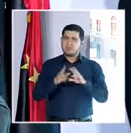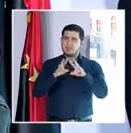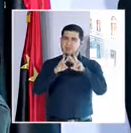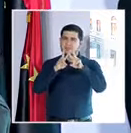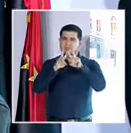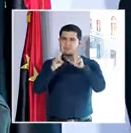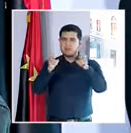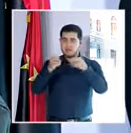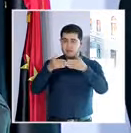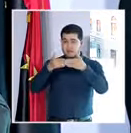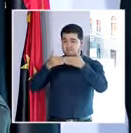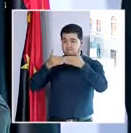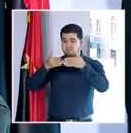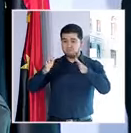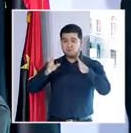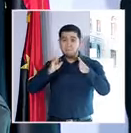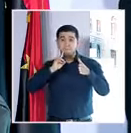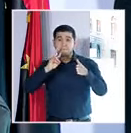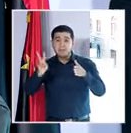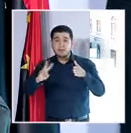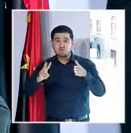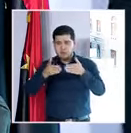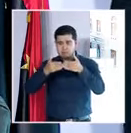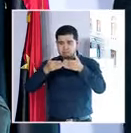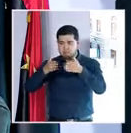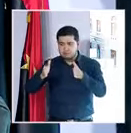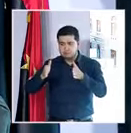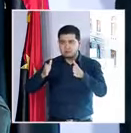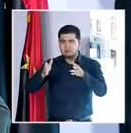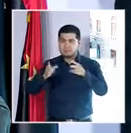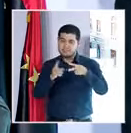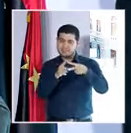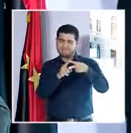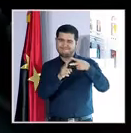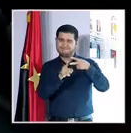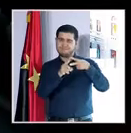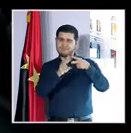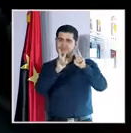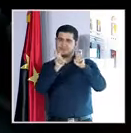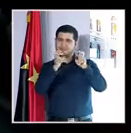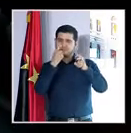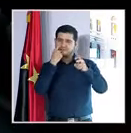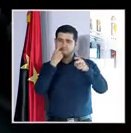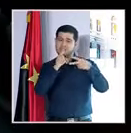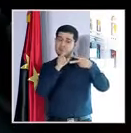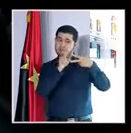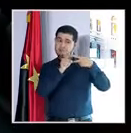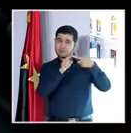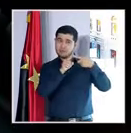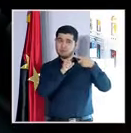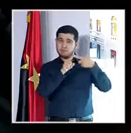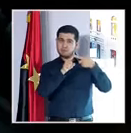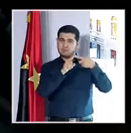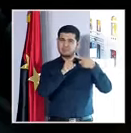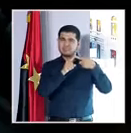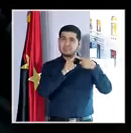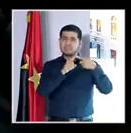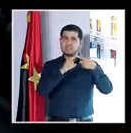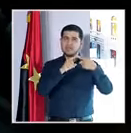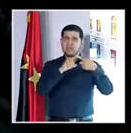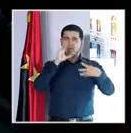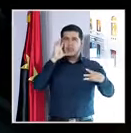un lado, el rehacer las relaciones con el vecino país, no solo por lo que han significado ellas